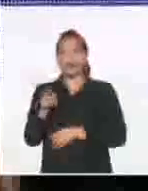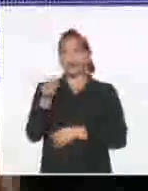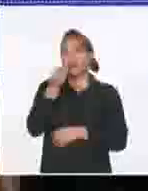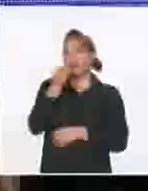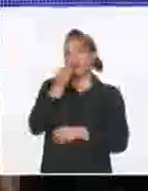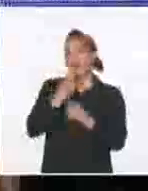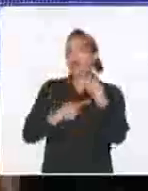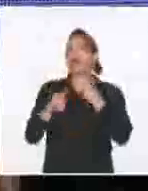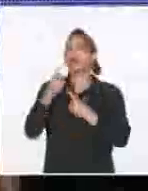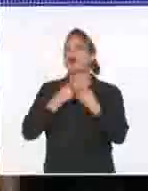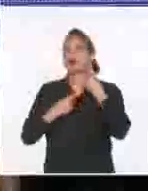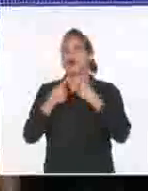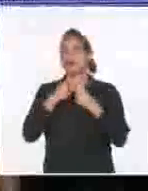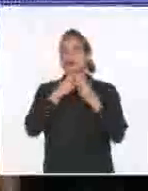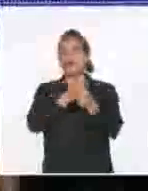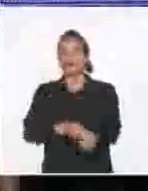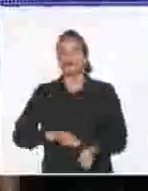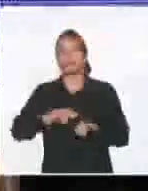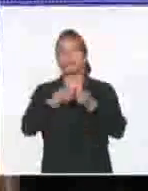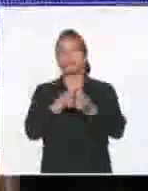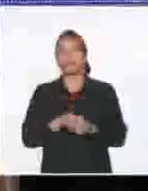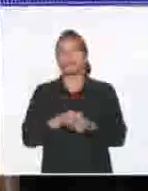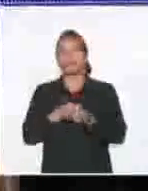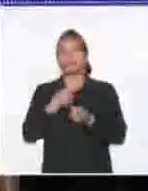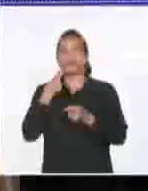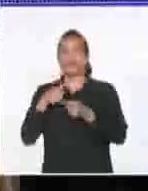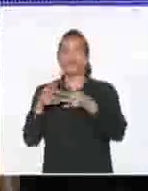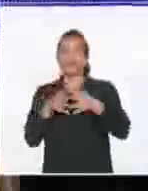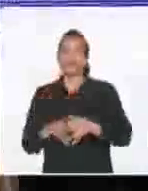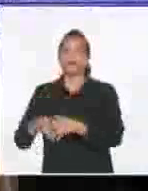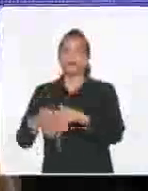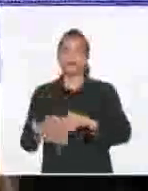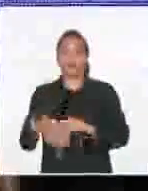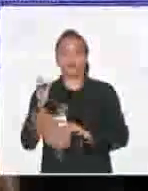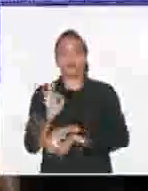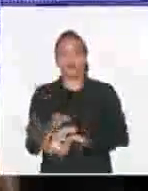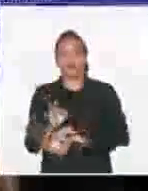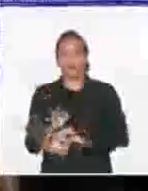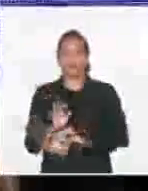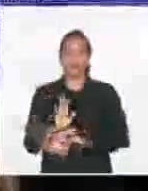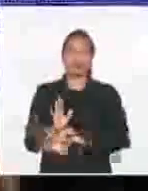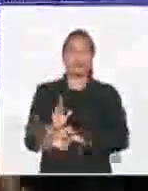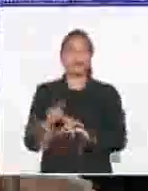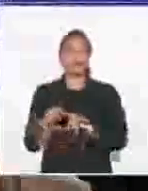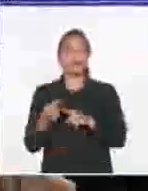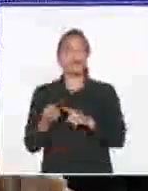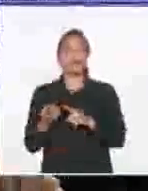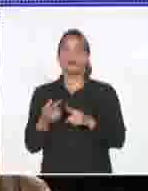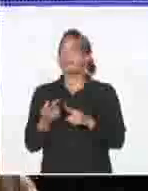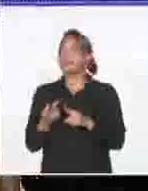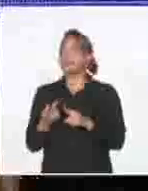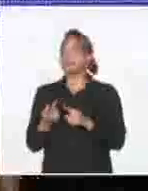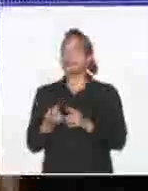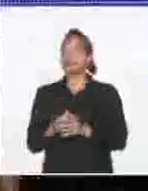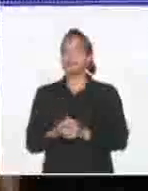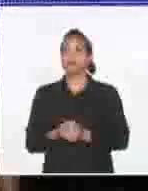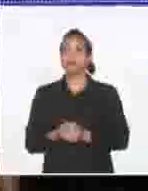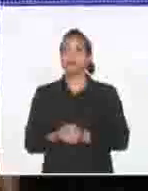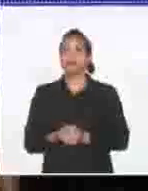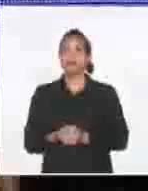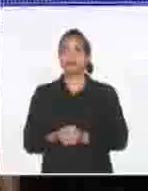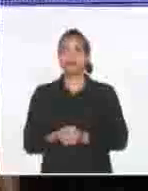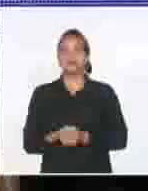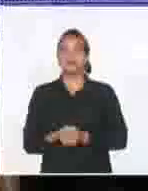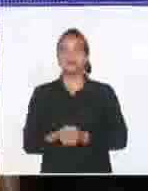algunos productos agrícolas y alimentos en Estados Unidos, pero bajo reglas draconianas,